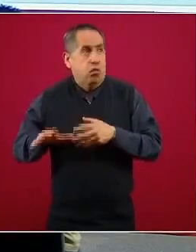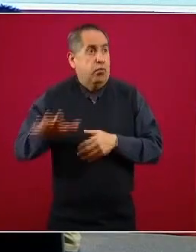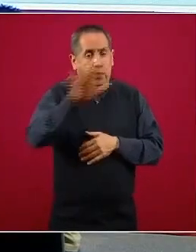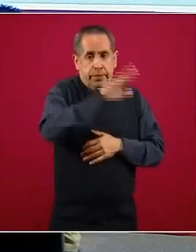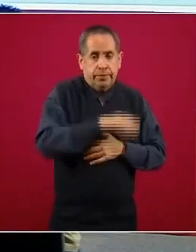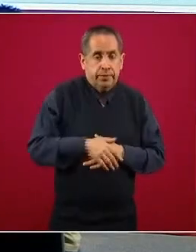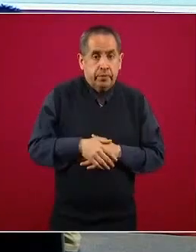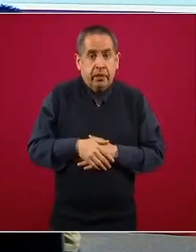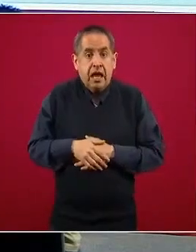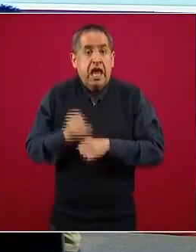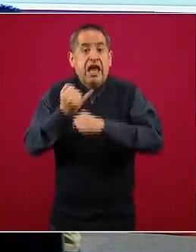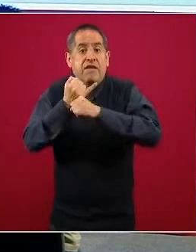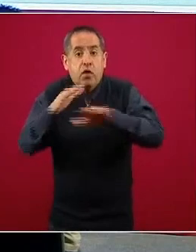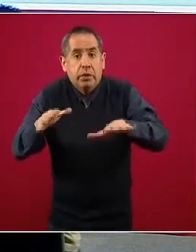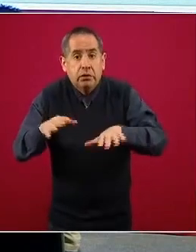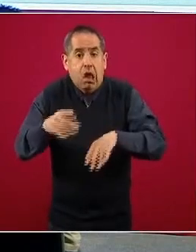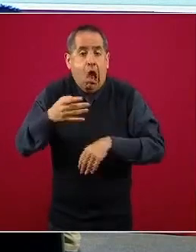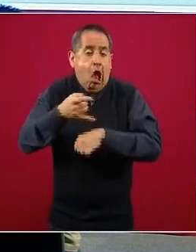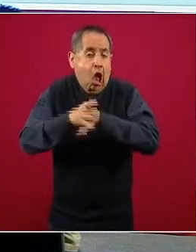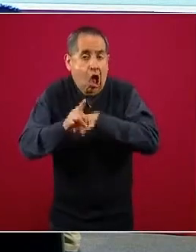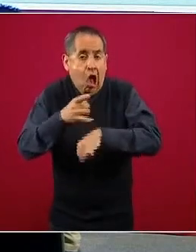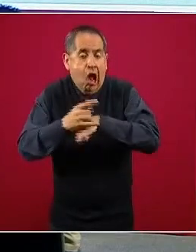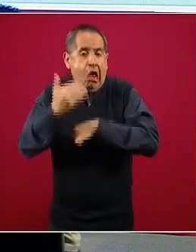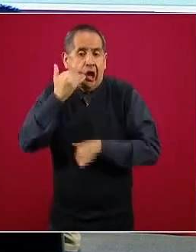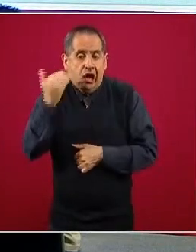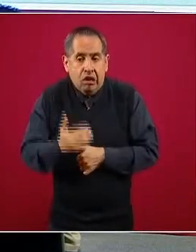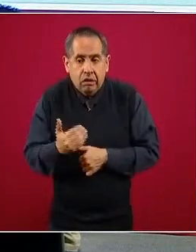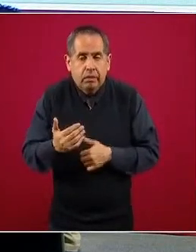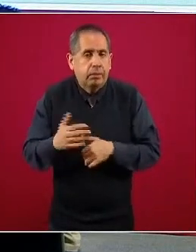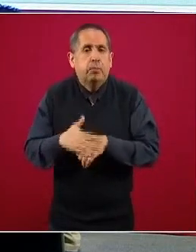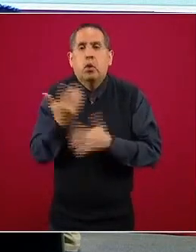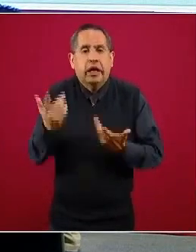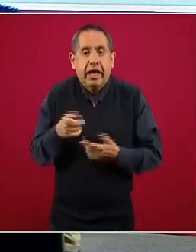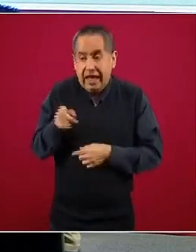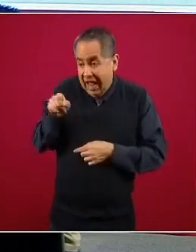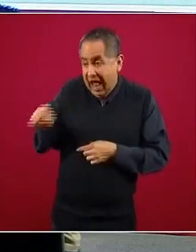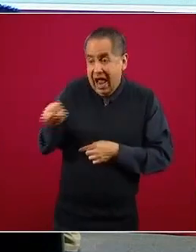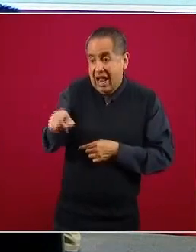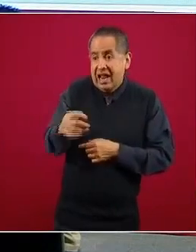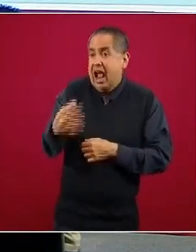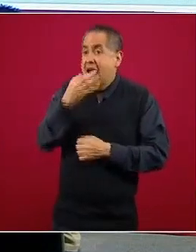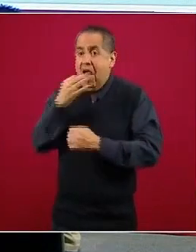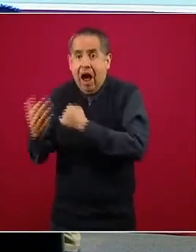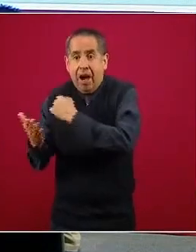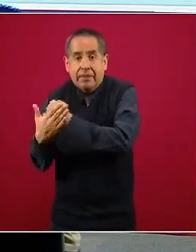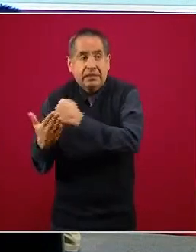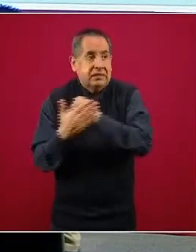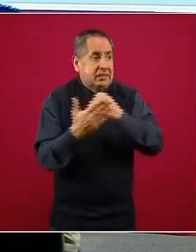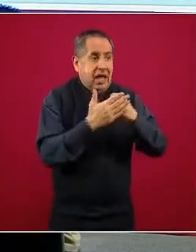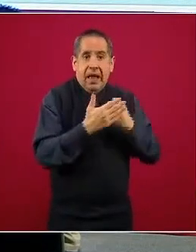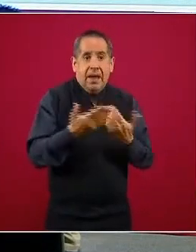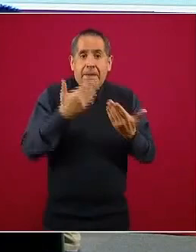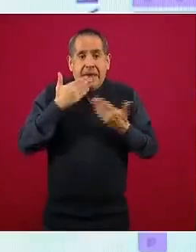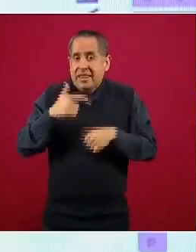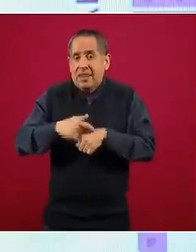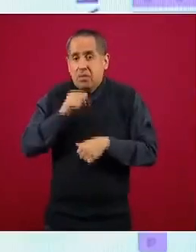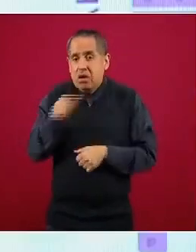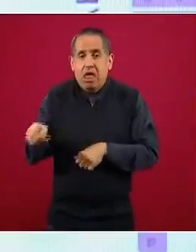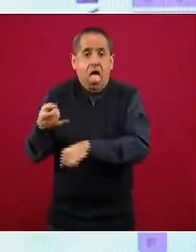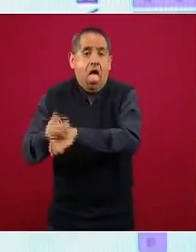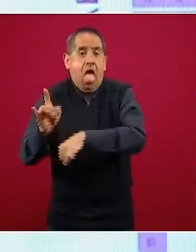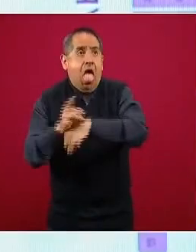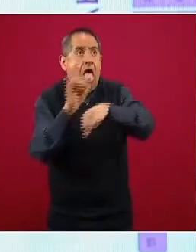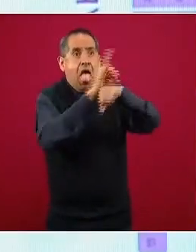Si hay deficiencia de información, porque de origen no se produce a tiempo, o peor aún, porque